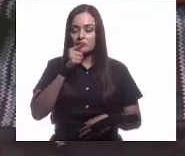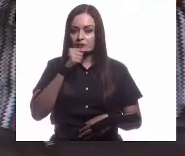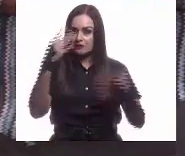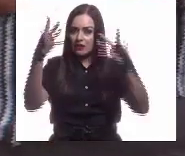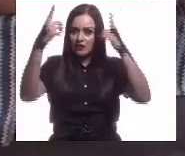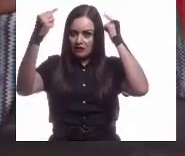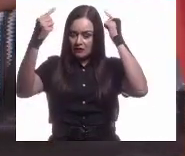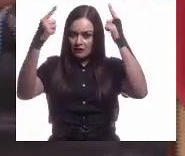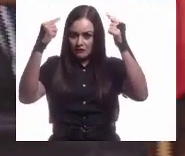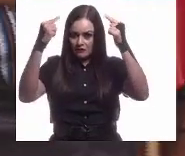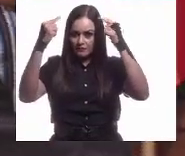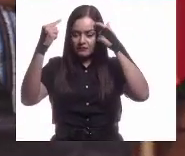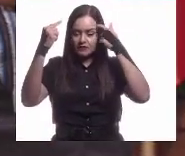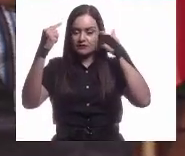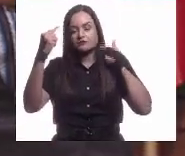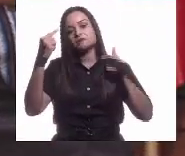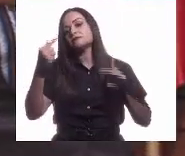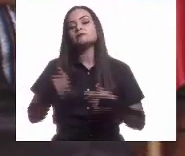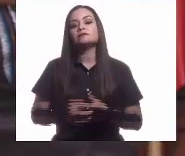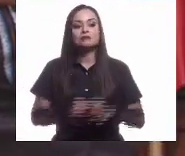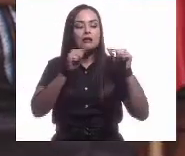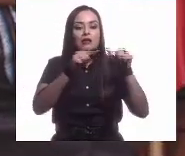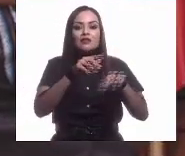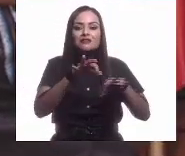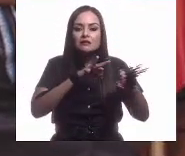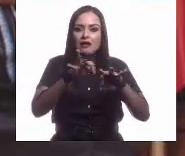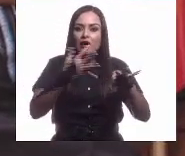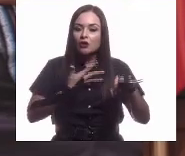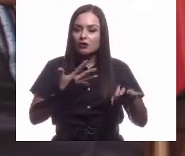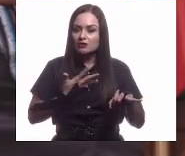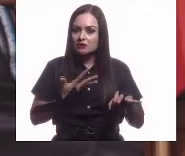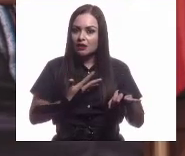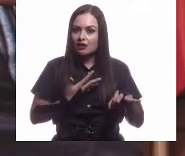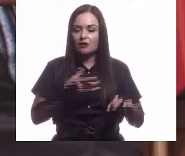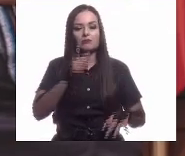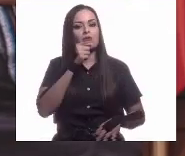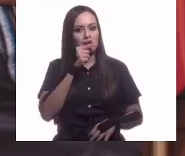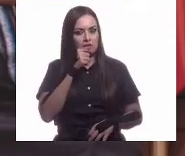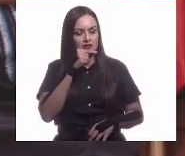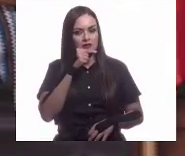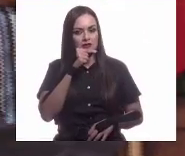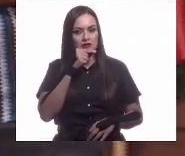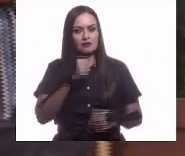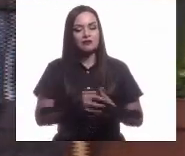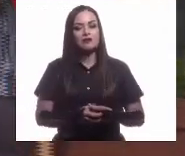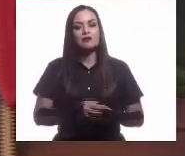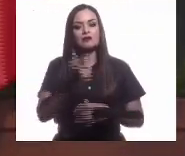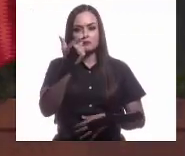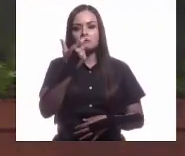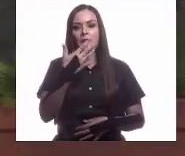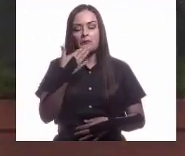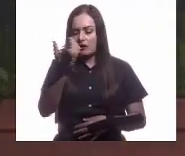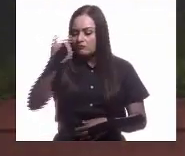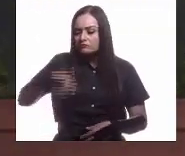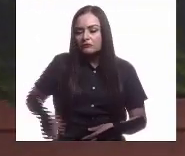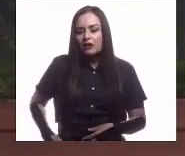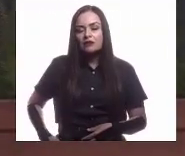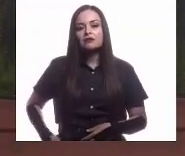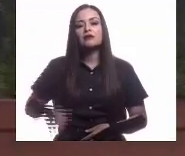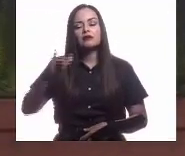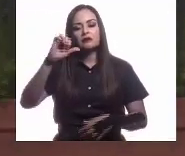salen aprobados, pues tienen un trabajo como policías, con salarios dignos, con